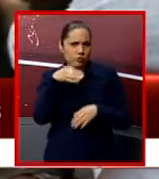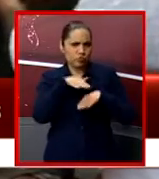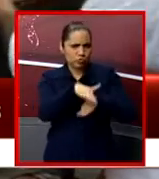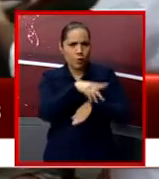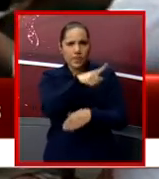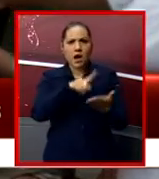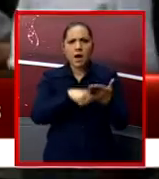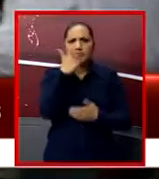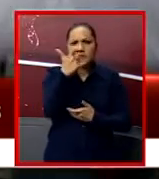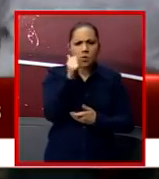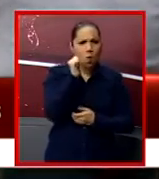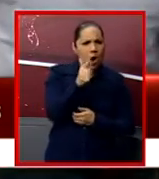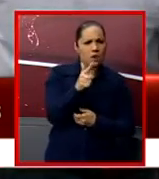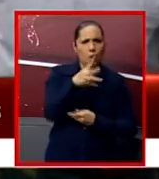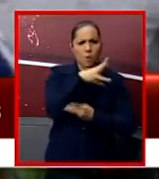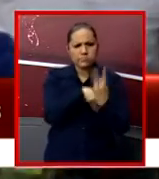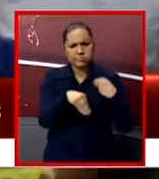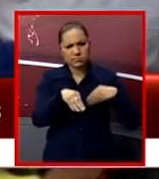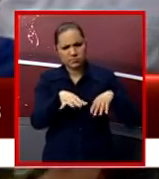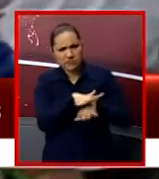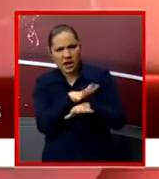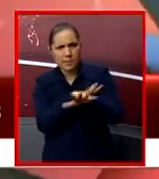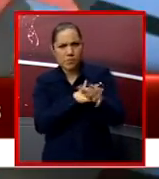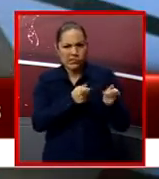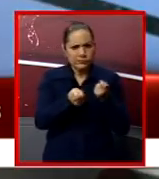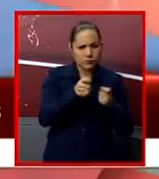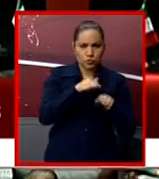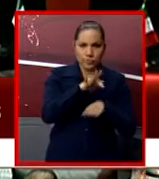ante cualquier manejo irregular de los recursos del Fonden.